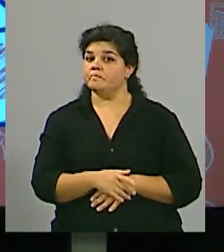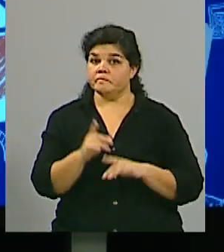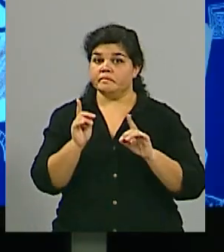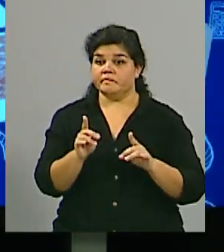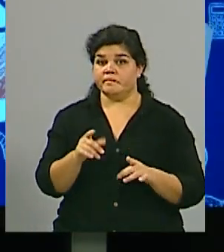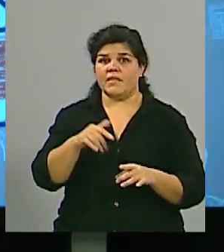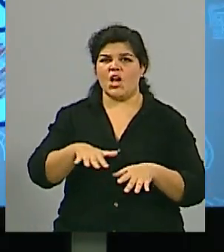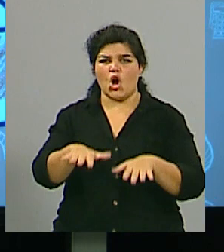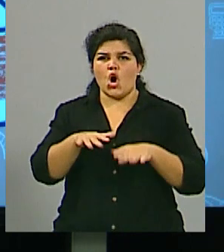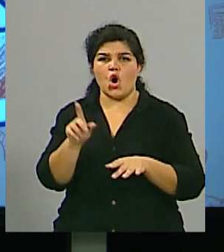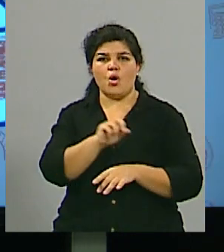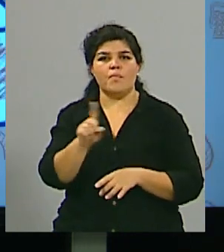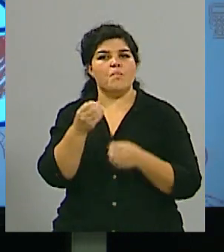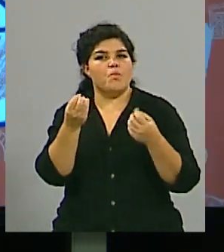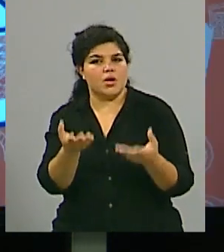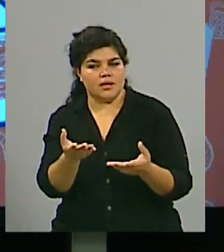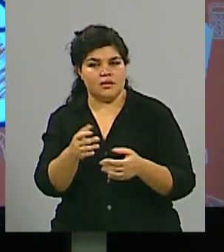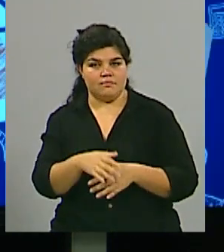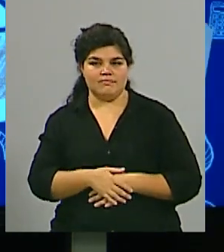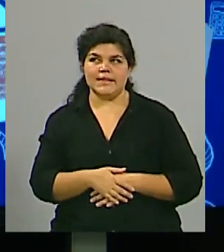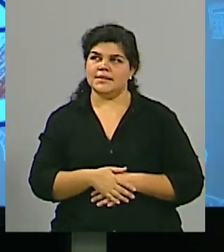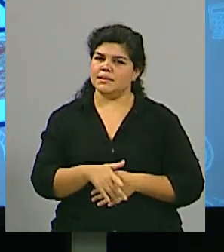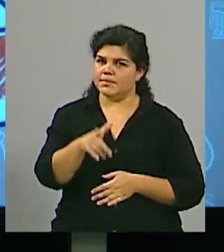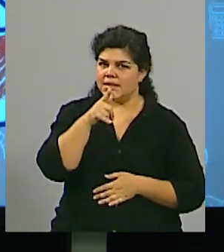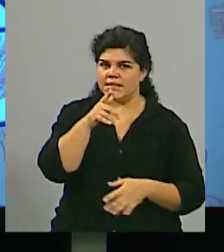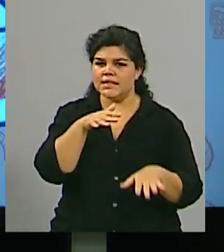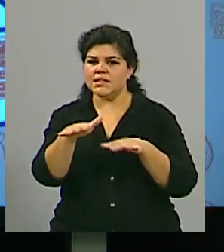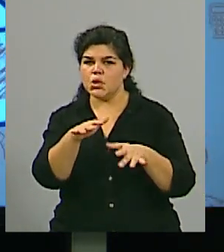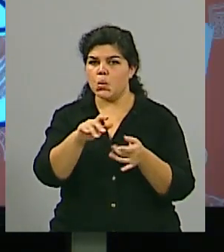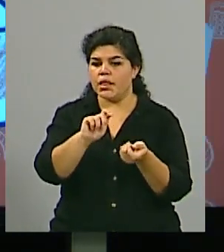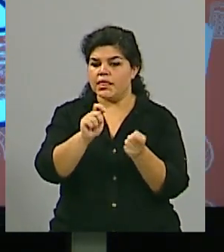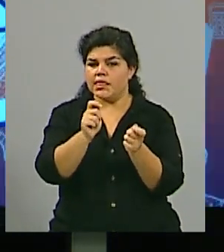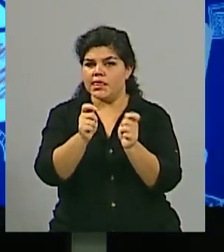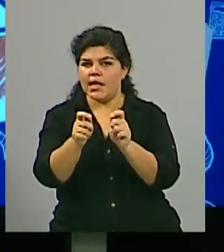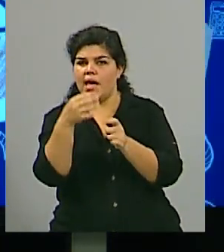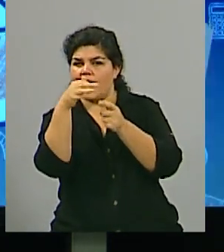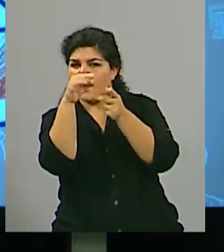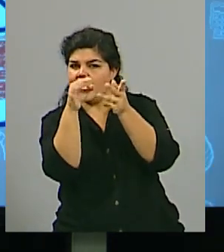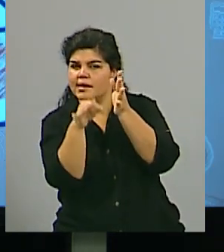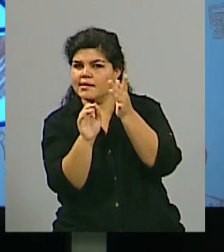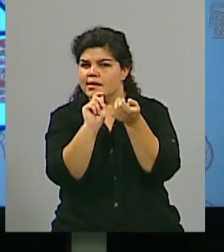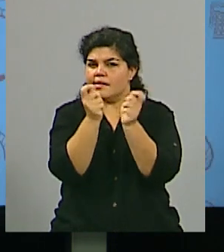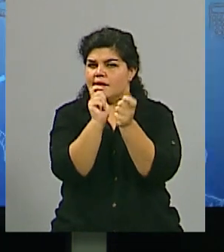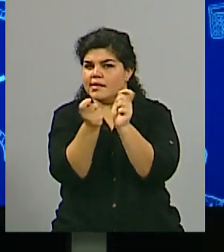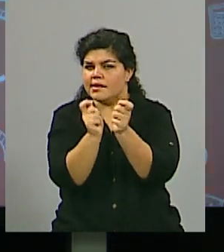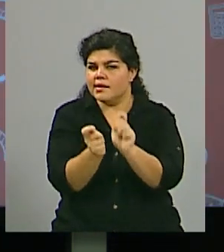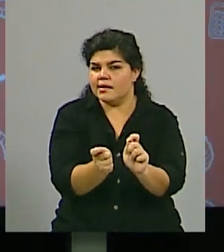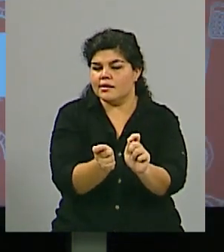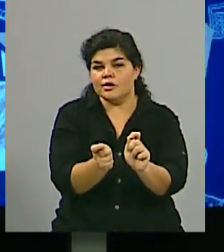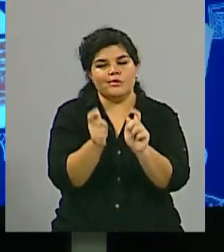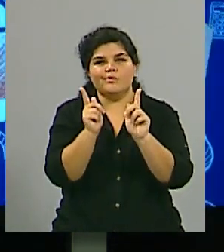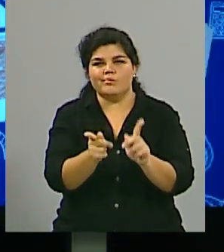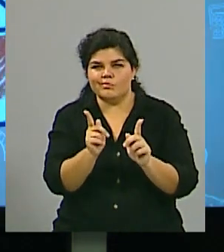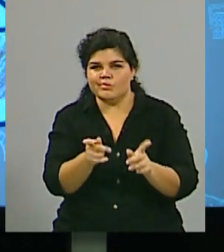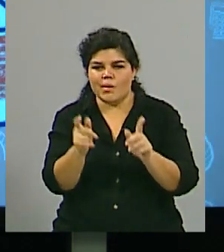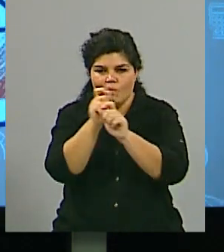el escenario, o por lo menos yo no diría que cambió, sino que adoptó ciertas características que hacen que se preste mucha más atención o